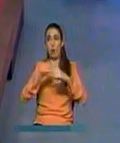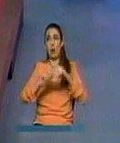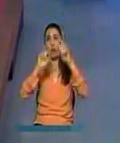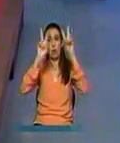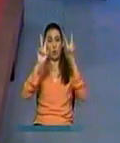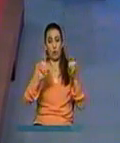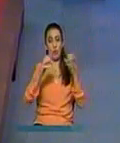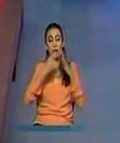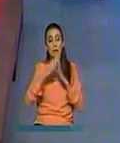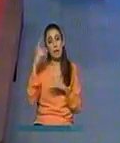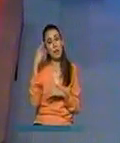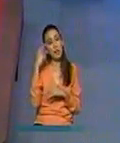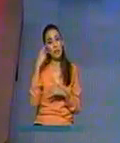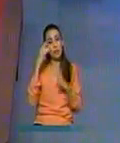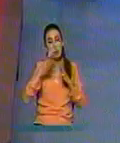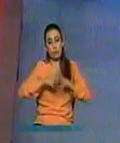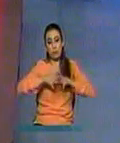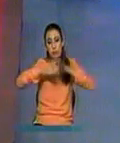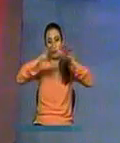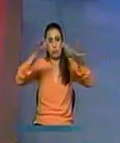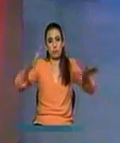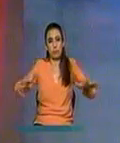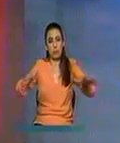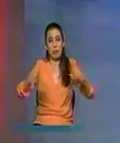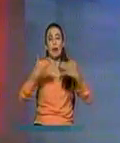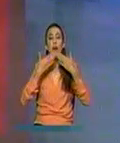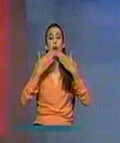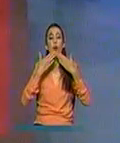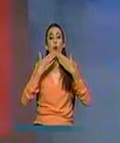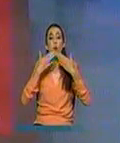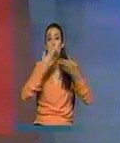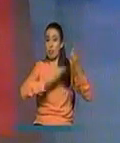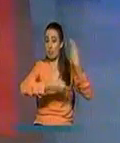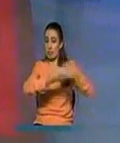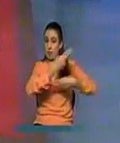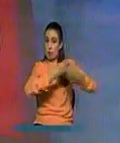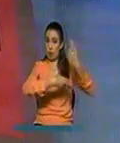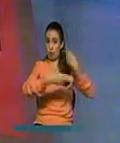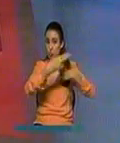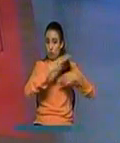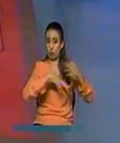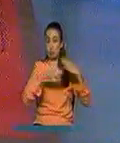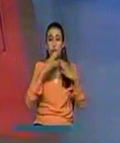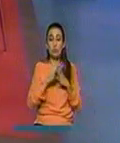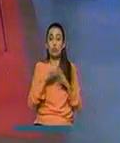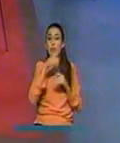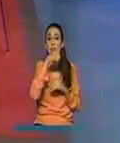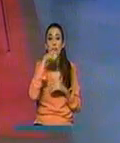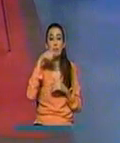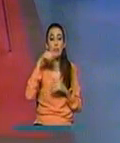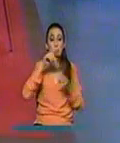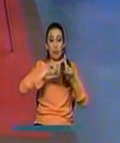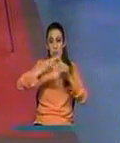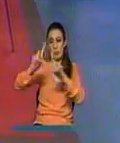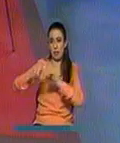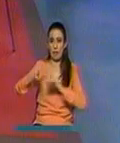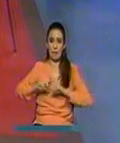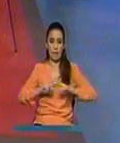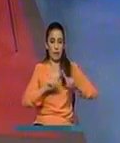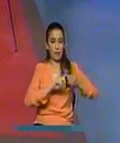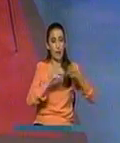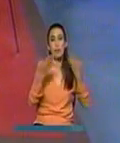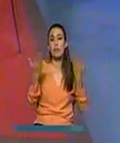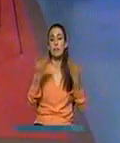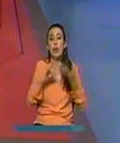poder pensar en una ampliación de la presencia de los negocios cerveceros artesanales en distintos puntos de la ciudad con